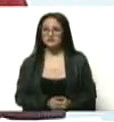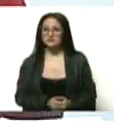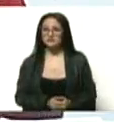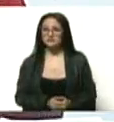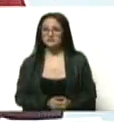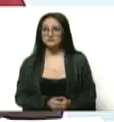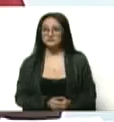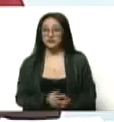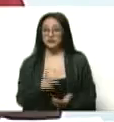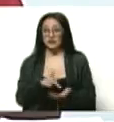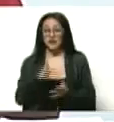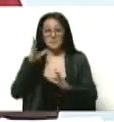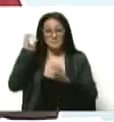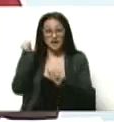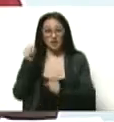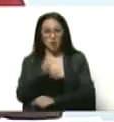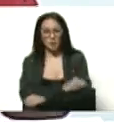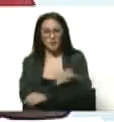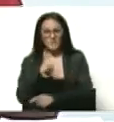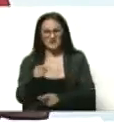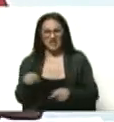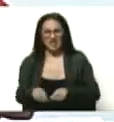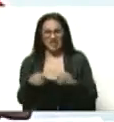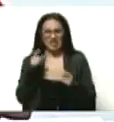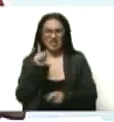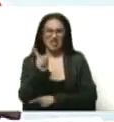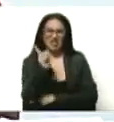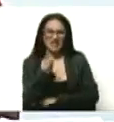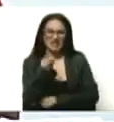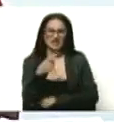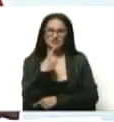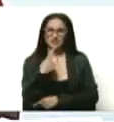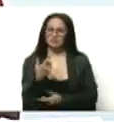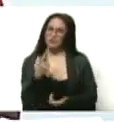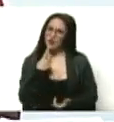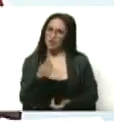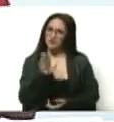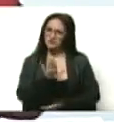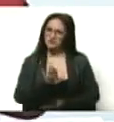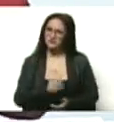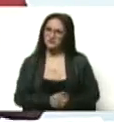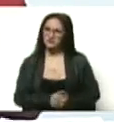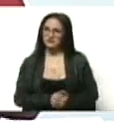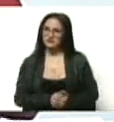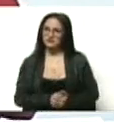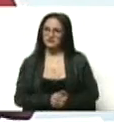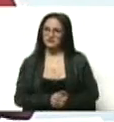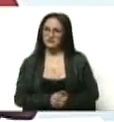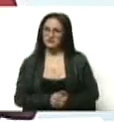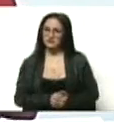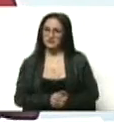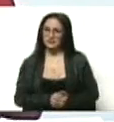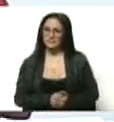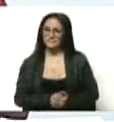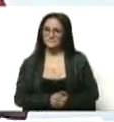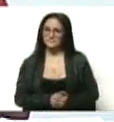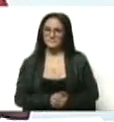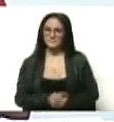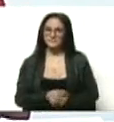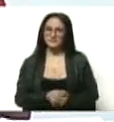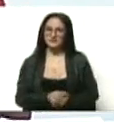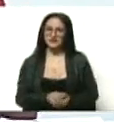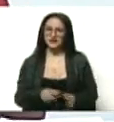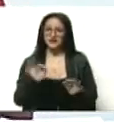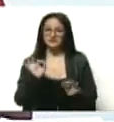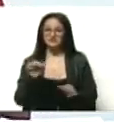Viene el embajador, entonces la oposición comienza a atacarlo, porque usted no habló de tal cosa. Porque esa es la discursiva